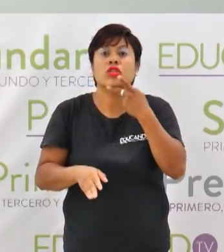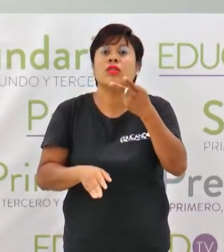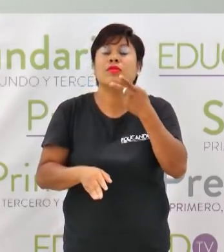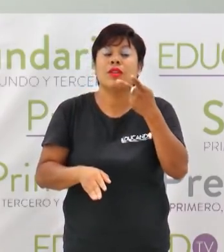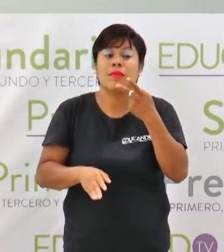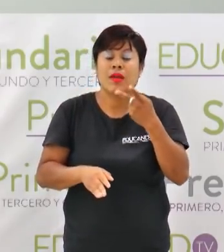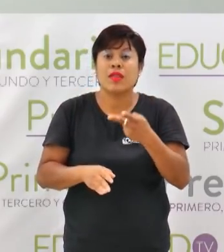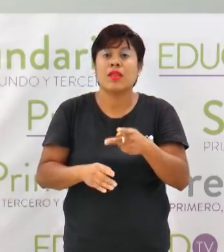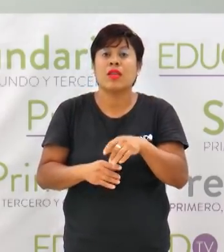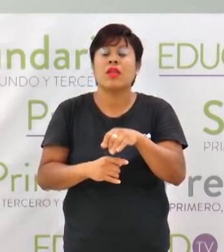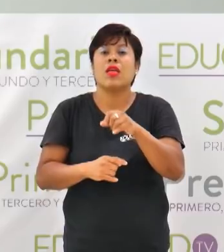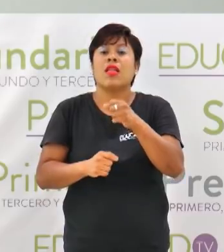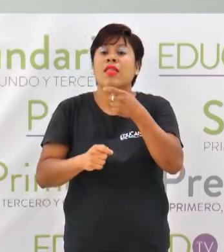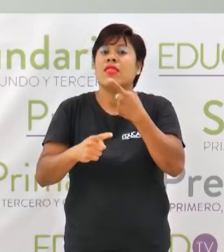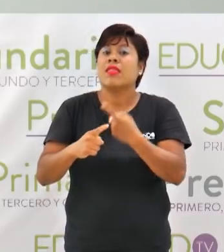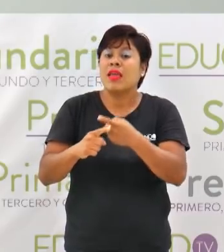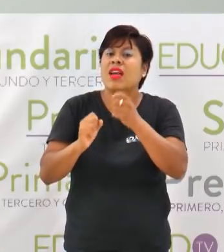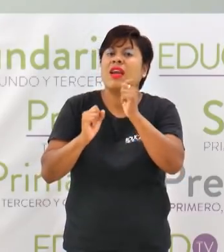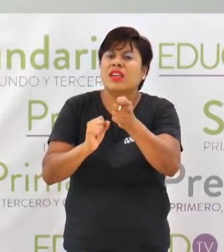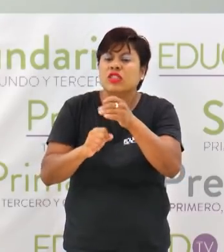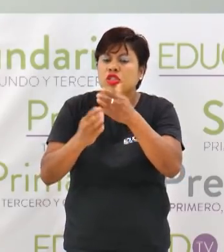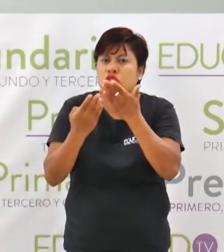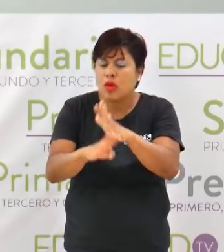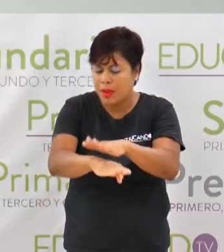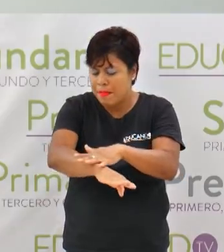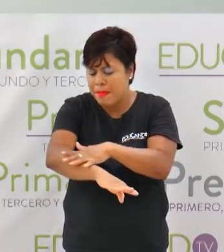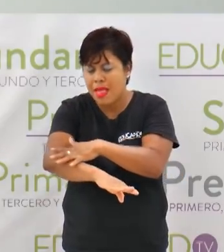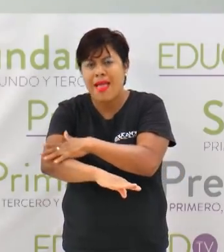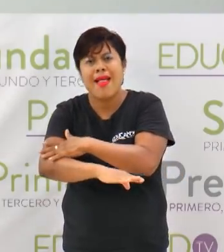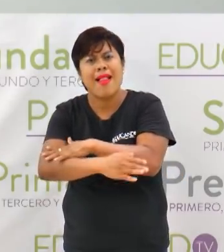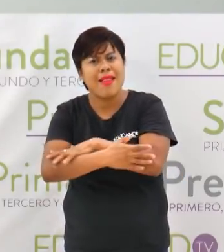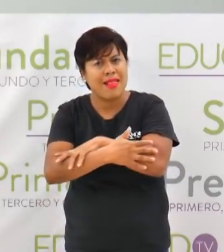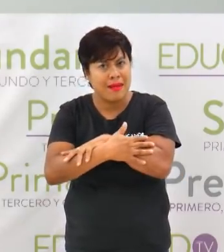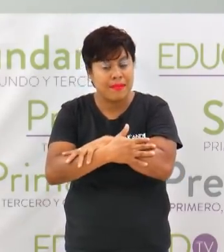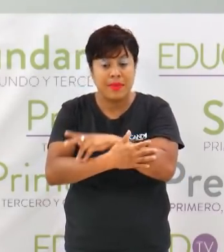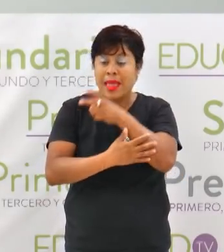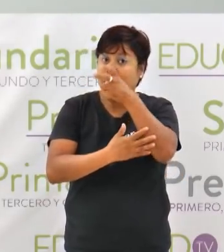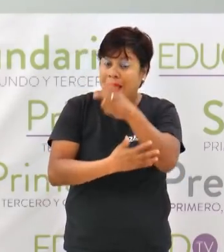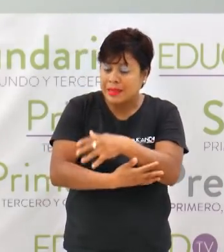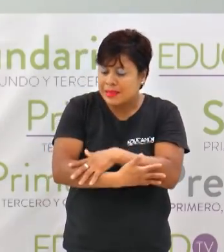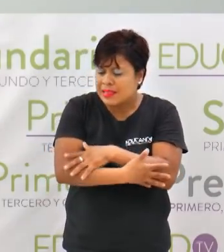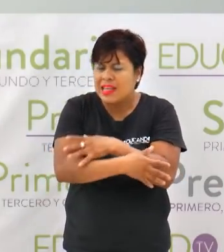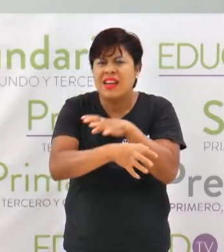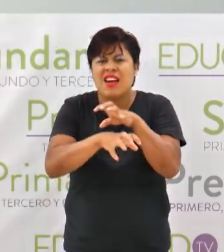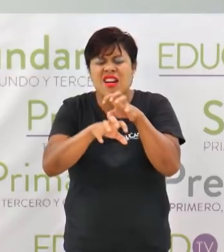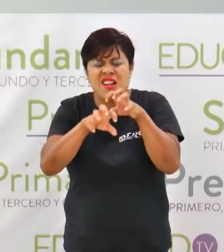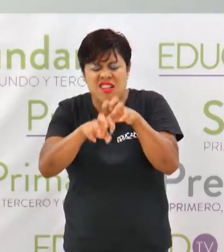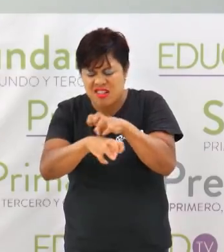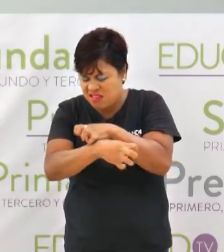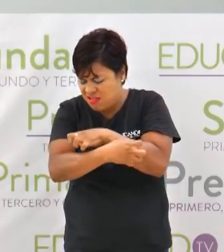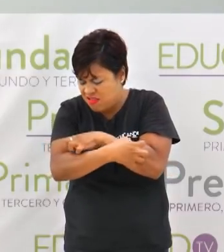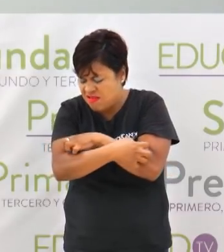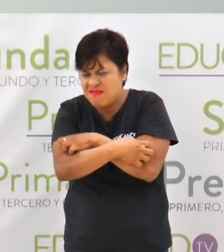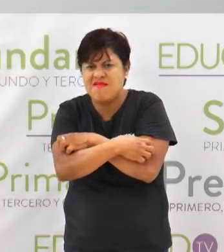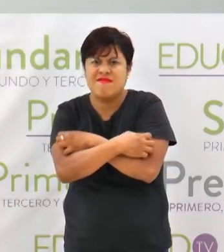estamos hablando de su piel, bien, y esta piel es de